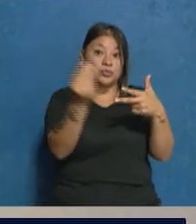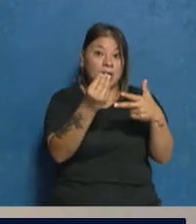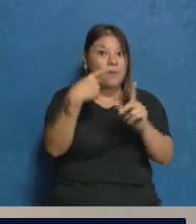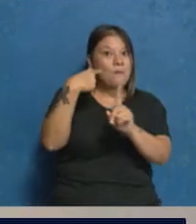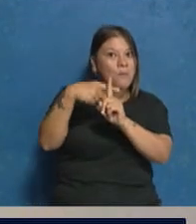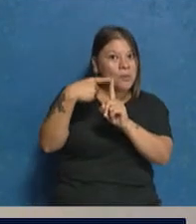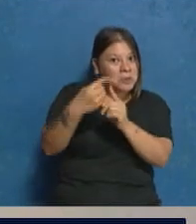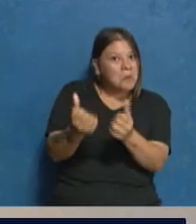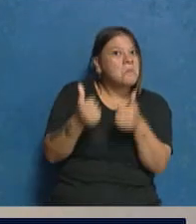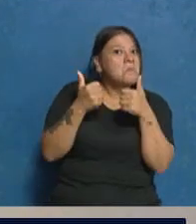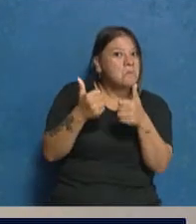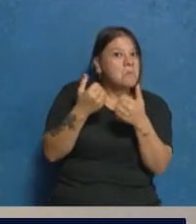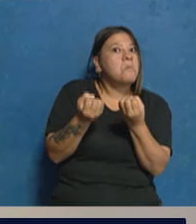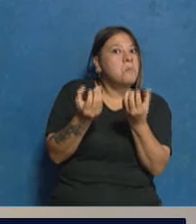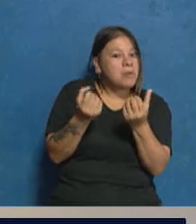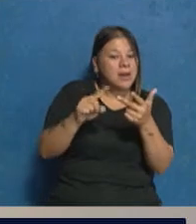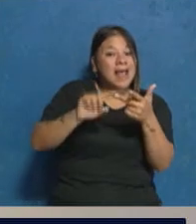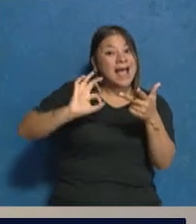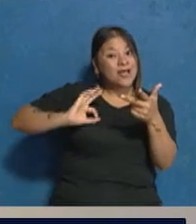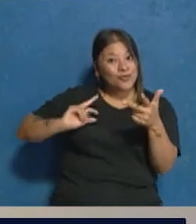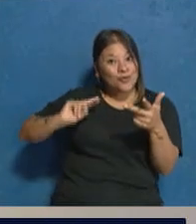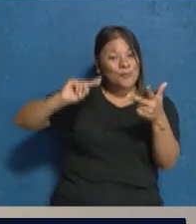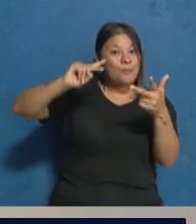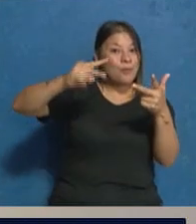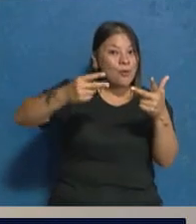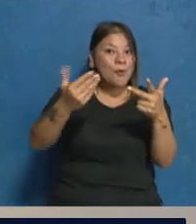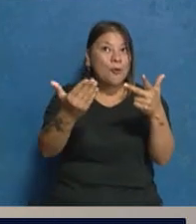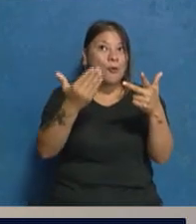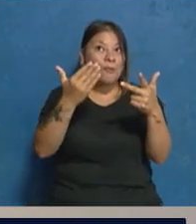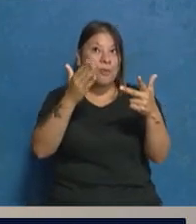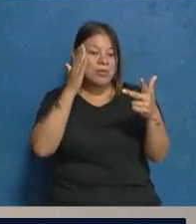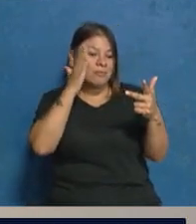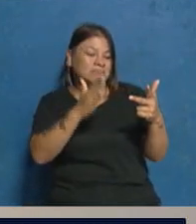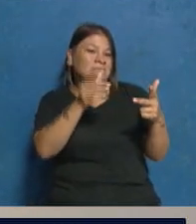alentadores, entonces recién ahí, quizás el año que viene, podamos entrar en una fase clínica.